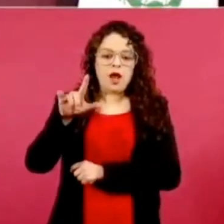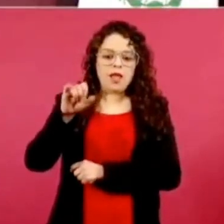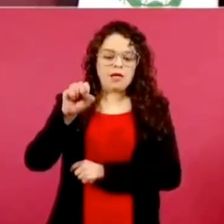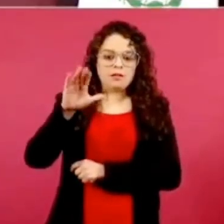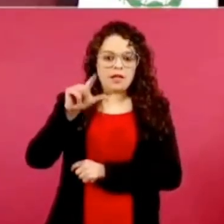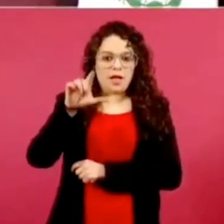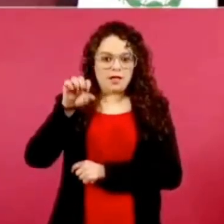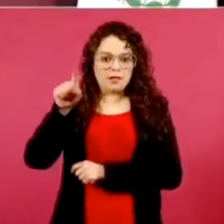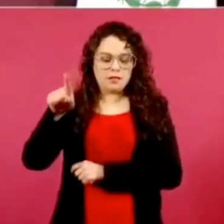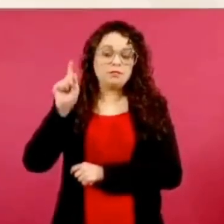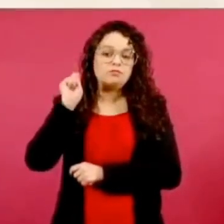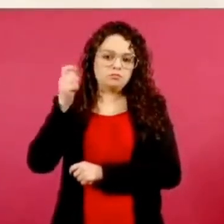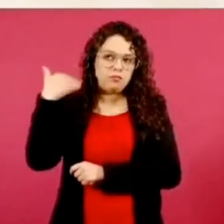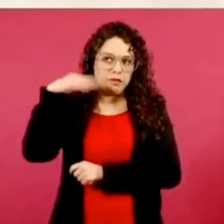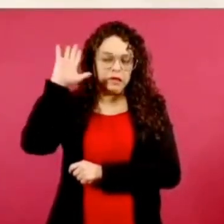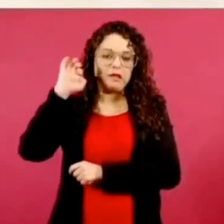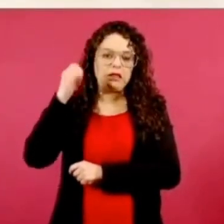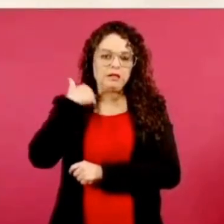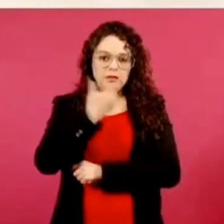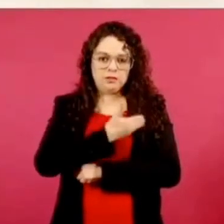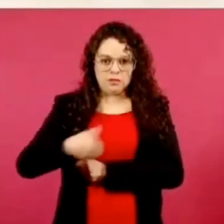presidente de México,